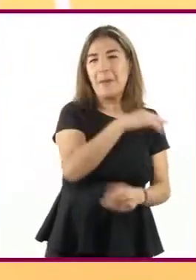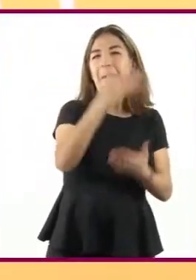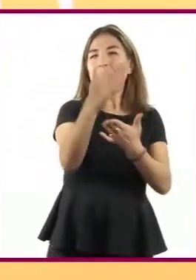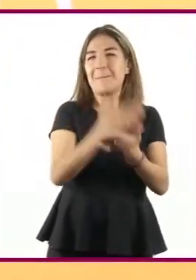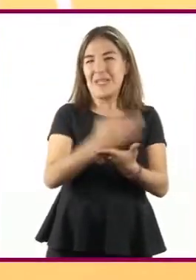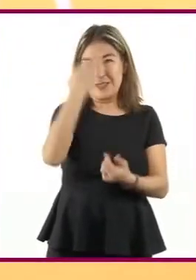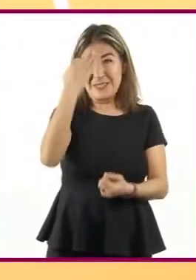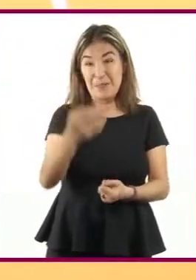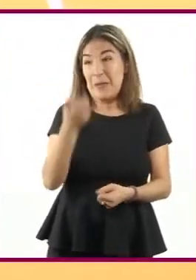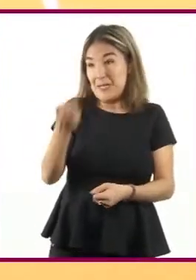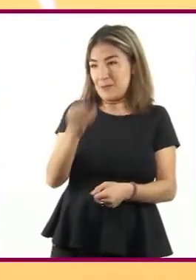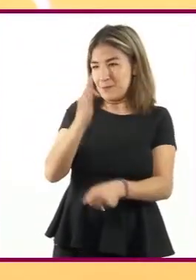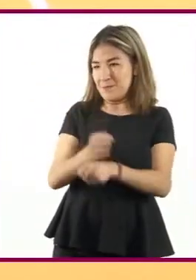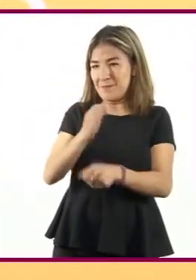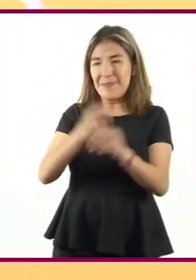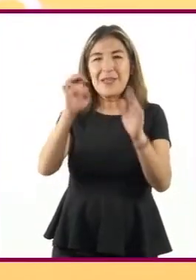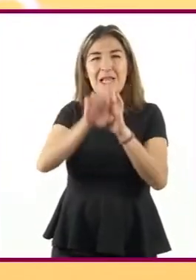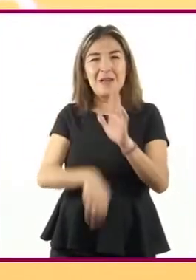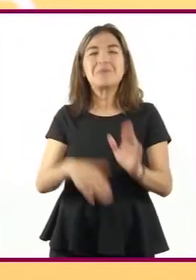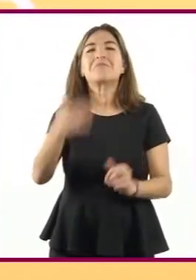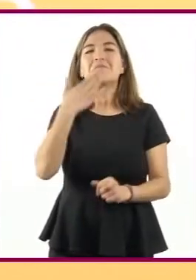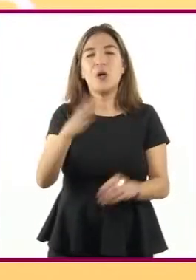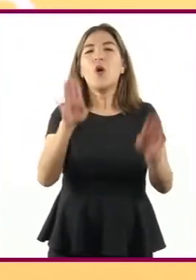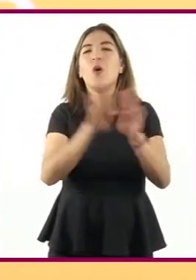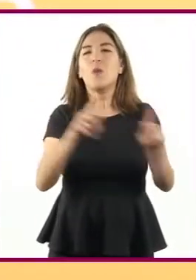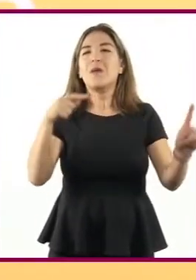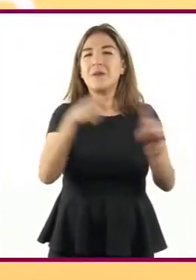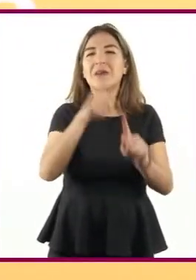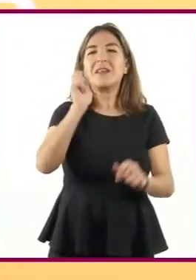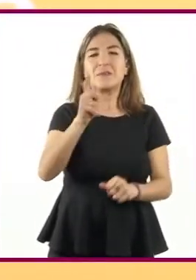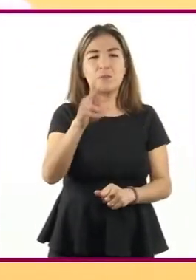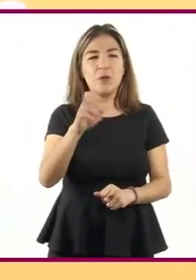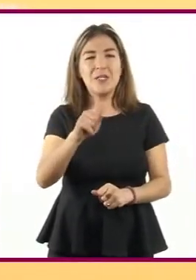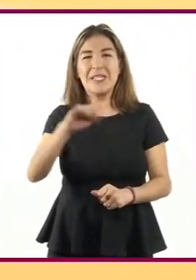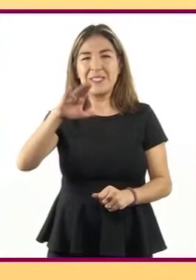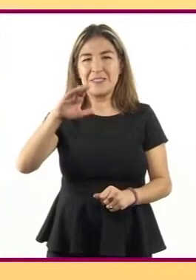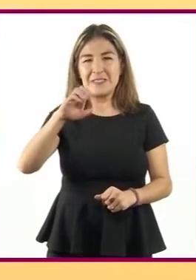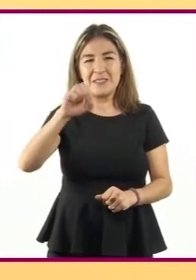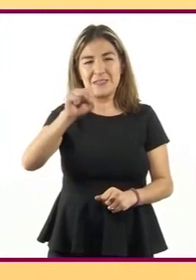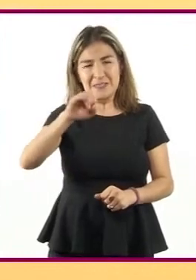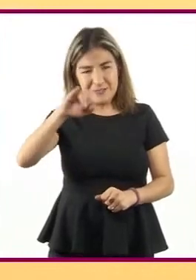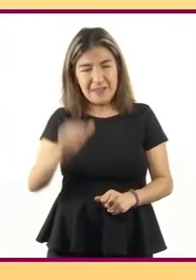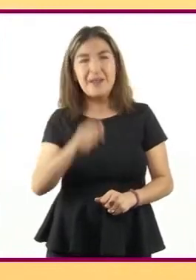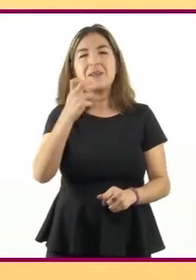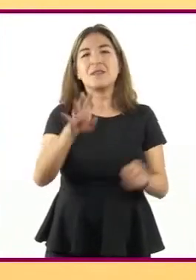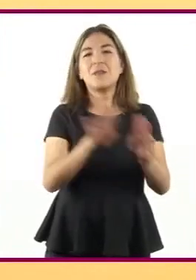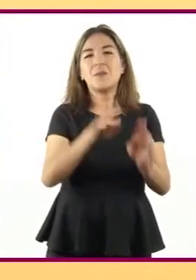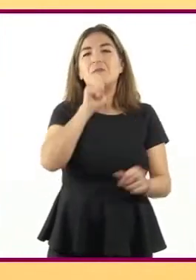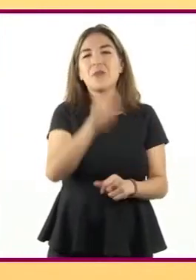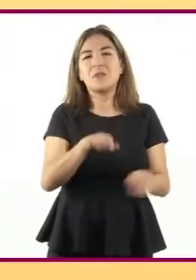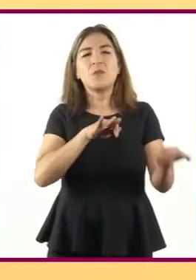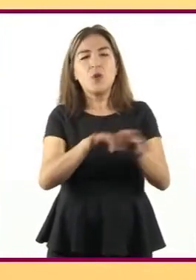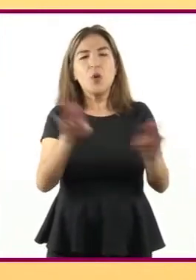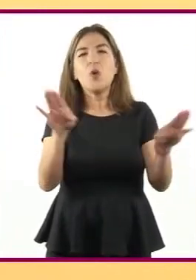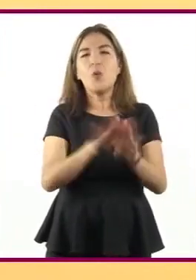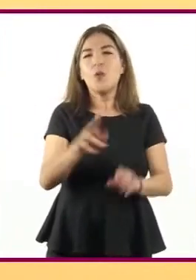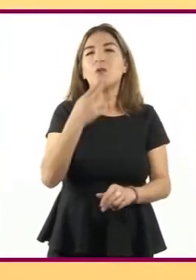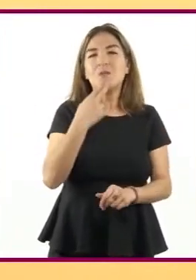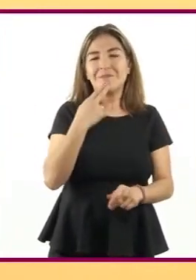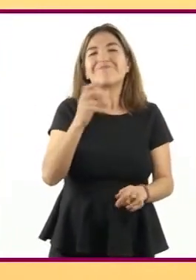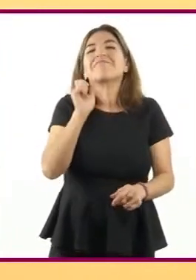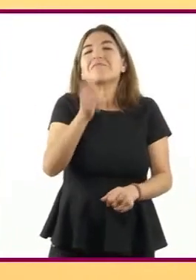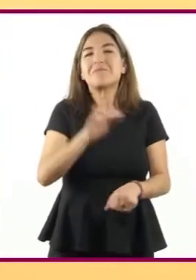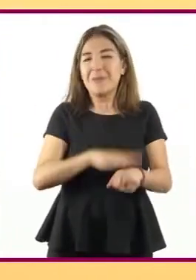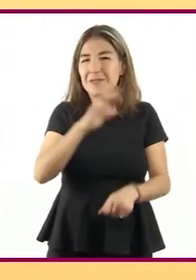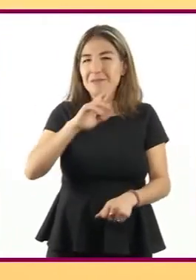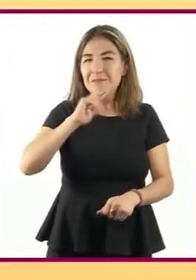es un buen ejemplo y nos va a ayudar a definir la potencia. Si tenemos dos máquinas que realizan el mismo trabajo, usualmente preferimos